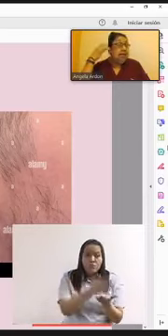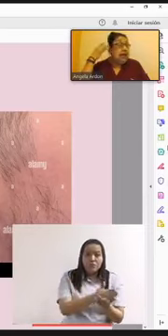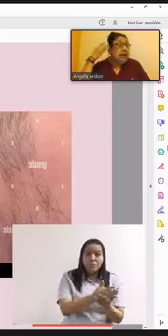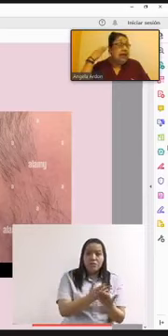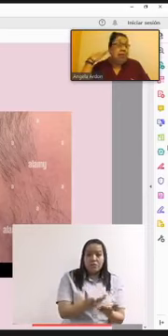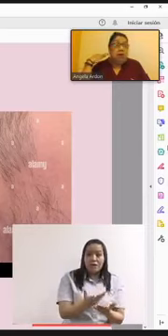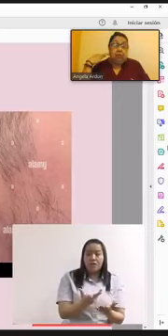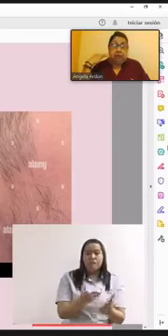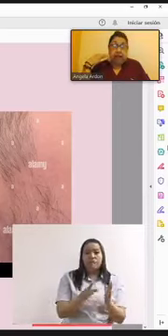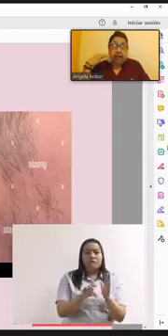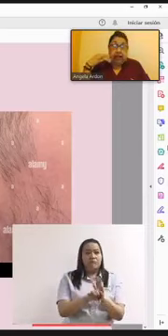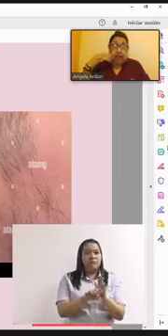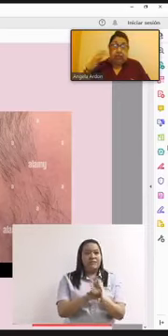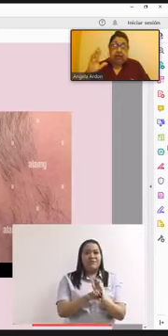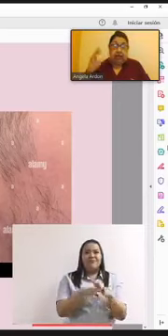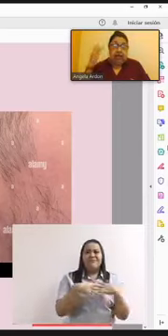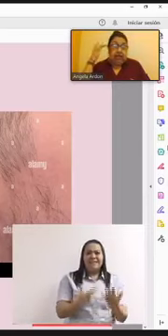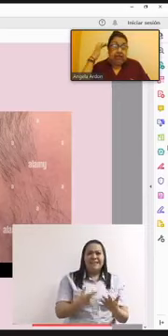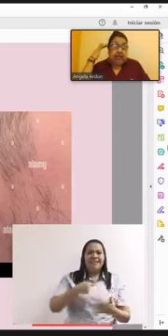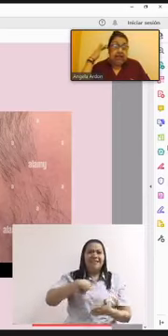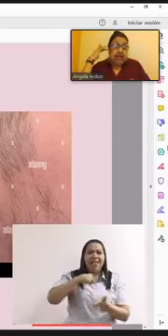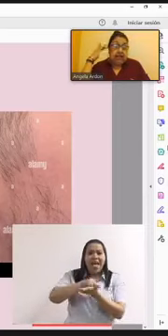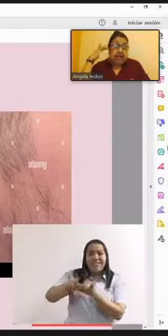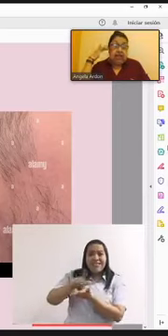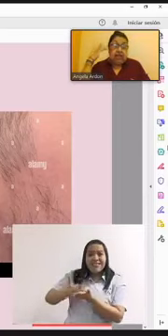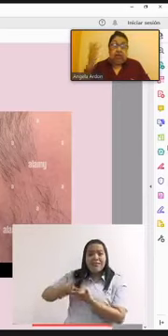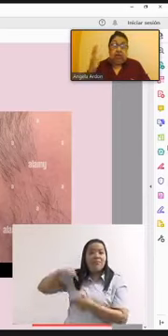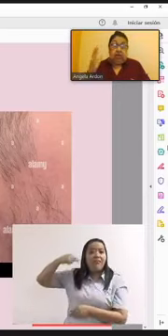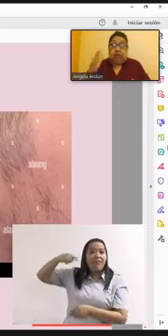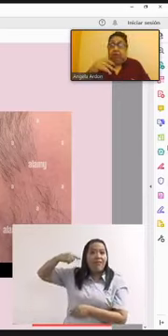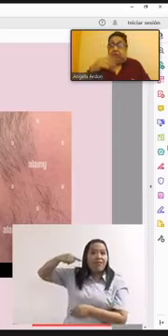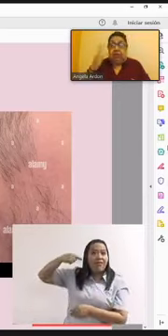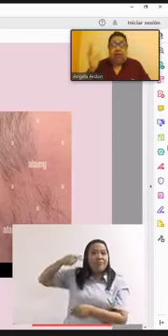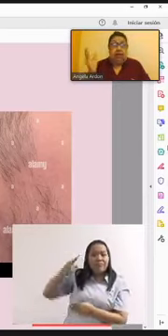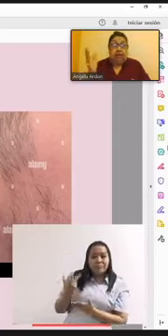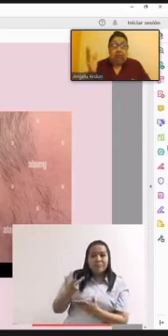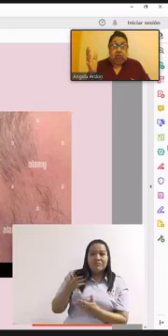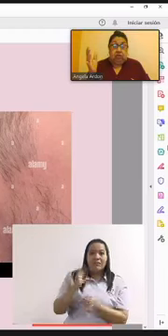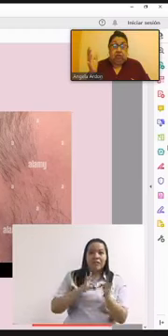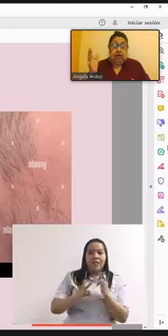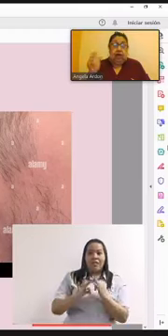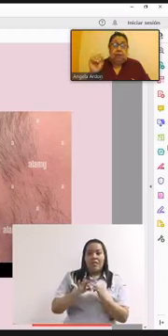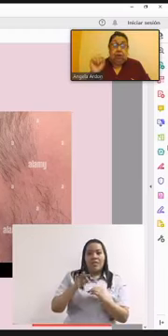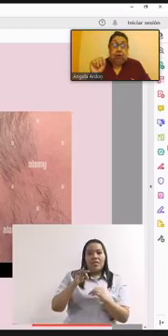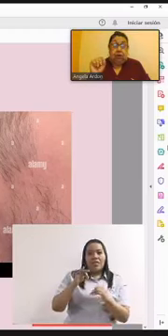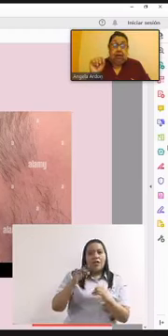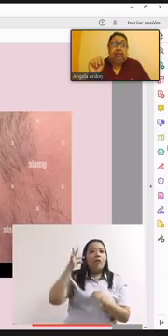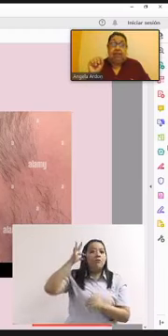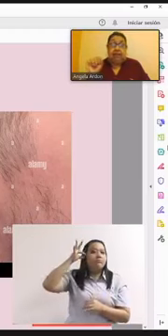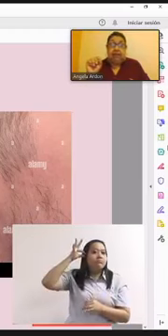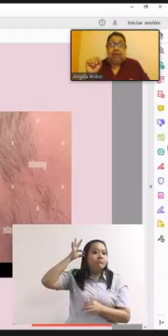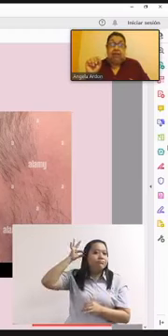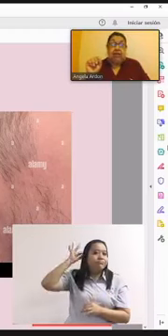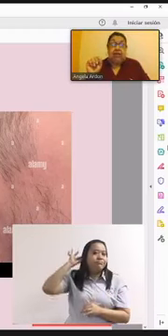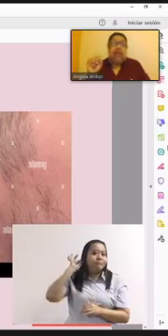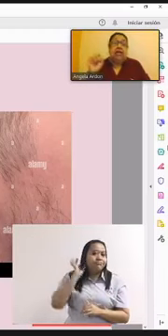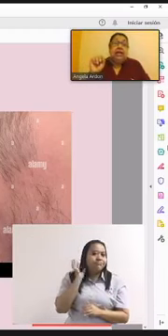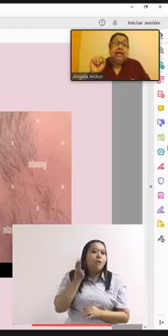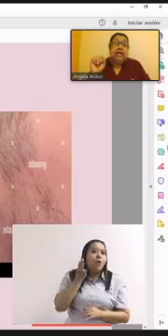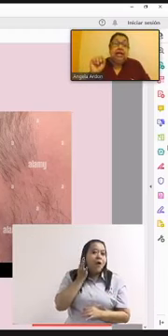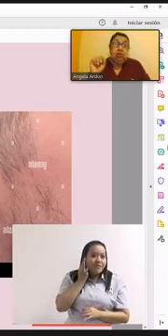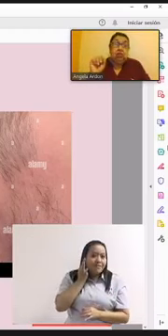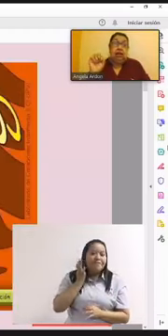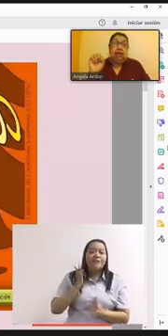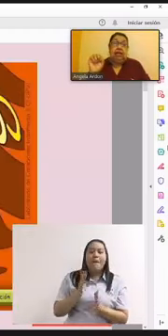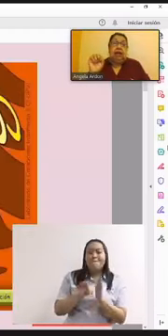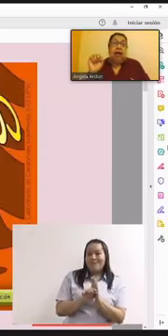joyas, le ponemos aritos a través del oído, le ponemos diferentes cosas. Pero ¿quién? Si le puedes pasar ahorita,